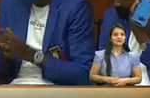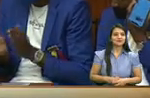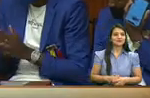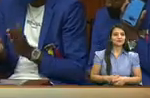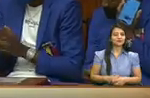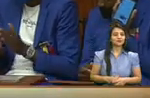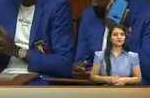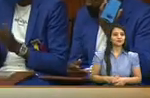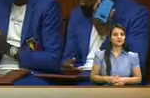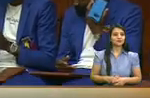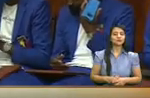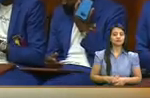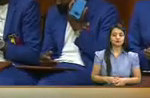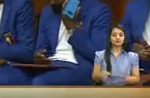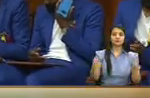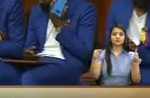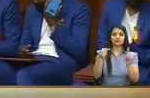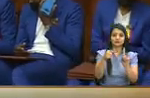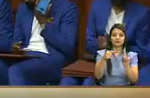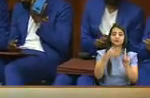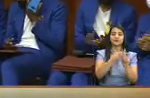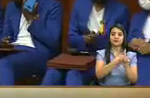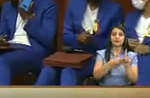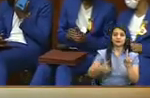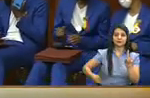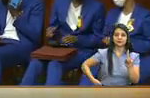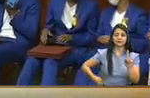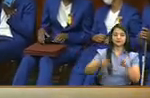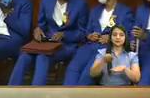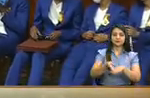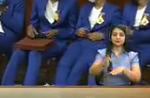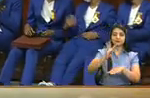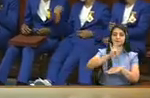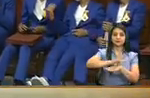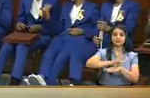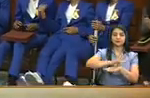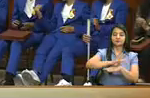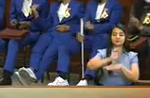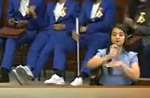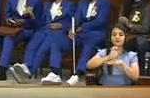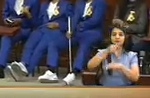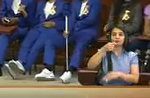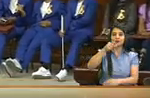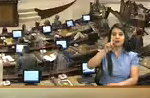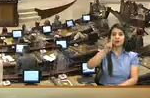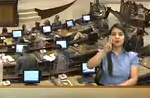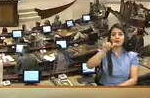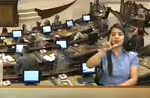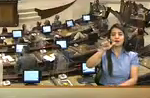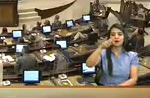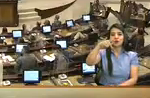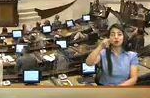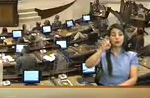La intervención de la señora presidenta de la Asamblea Nacional del Ecuador, Guadalupe Yori Abarca, tras la